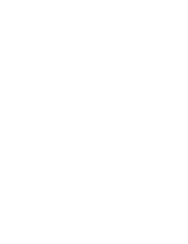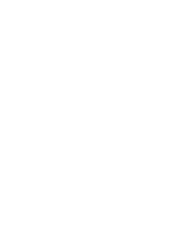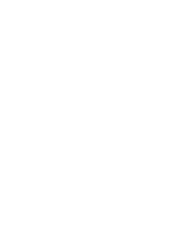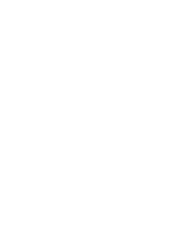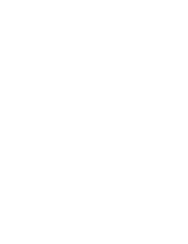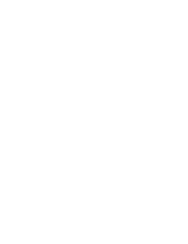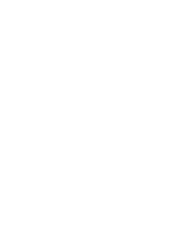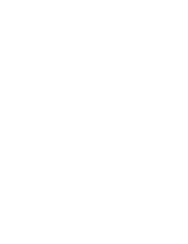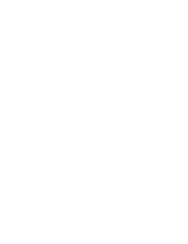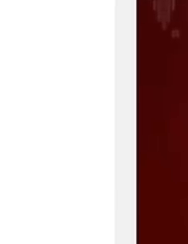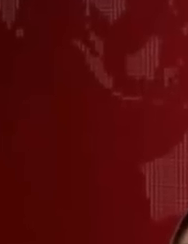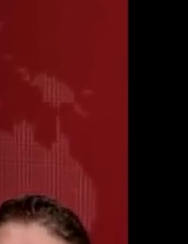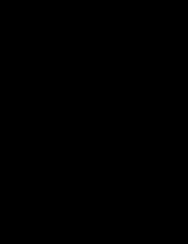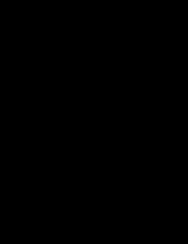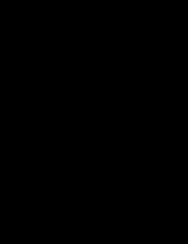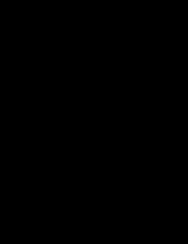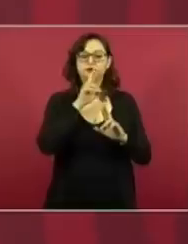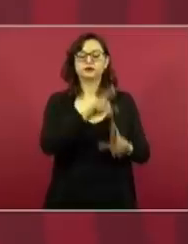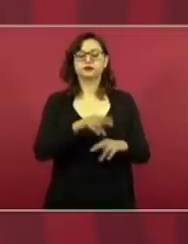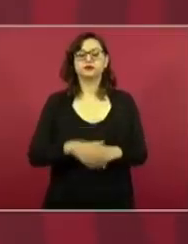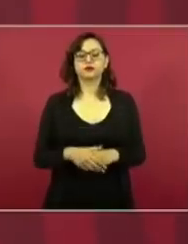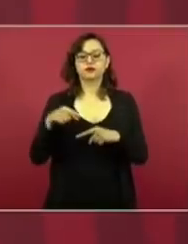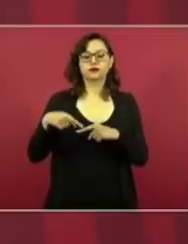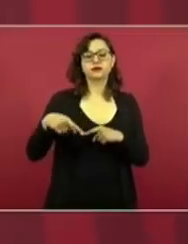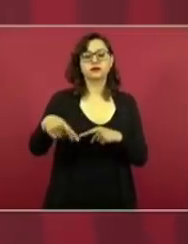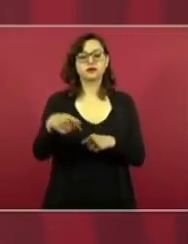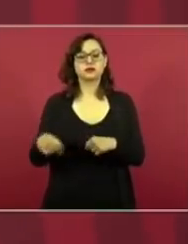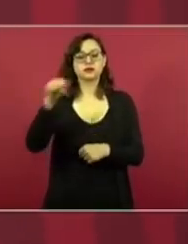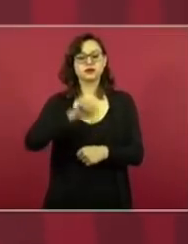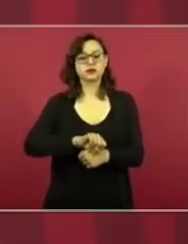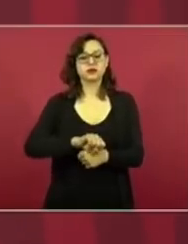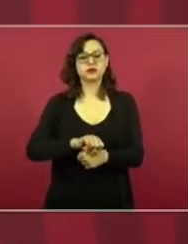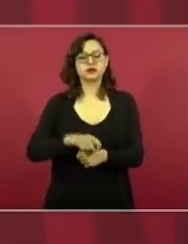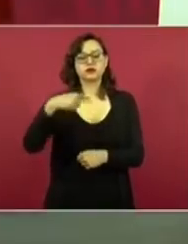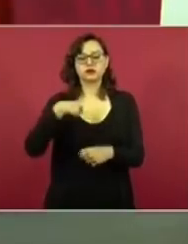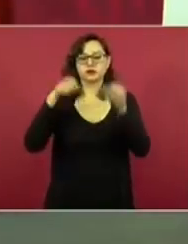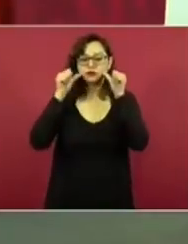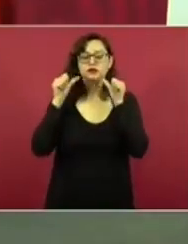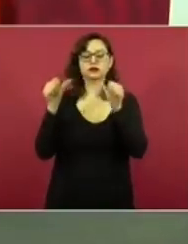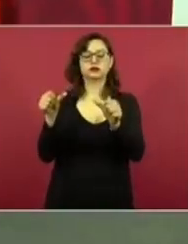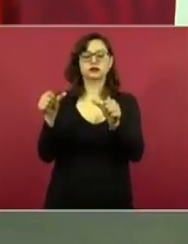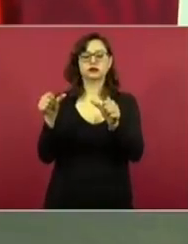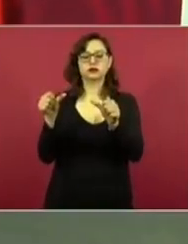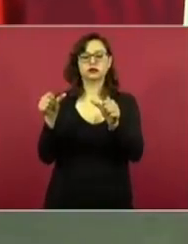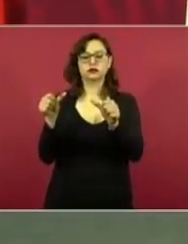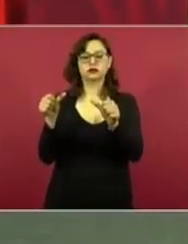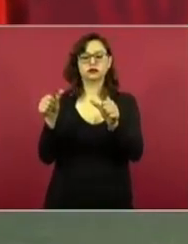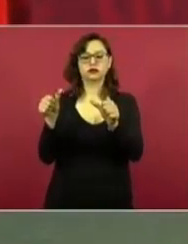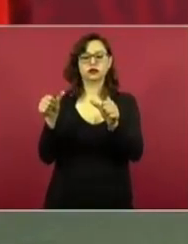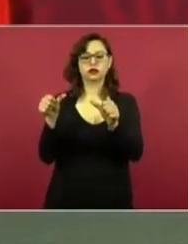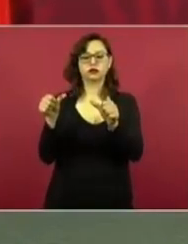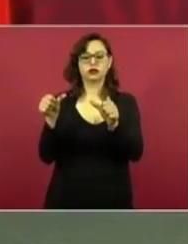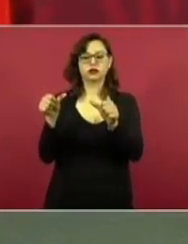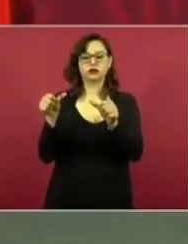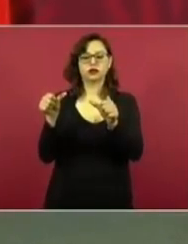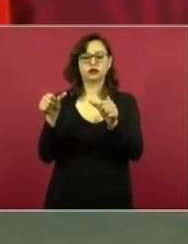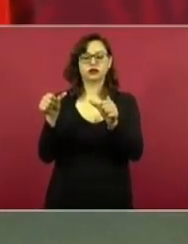hizo un comentario en este video. Esta semana voy a estar pendiente, vamos a estar pendiente de